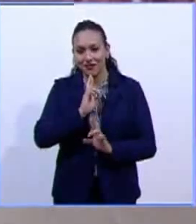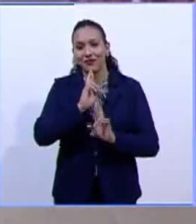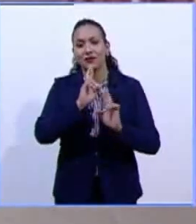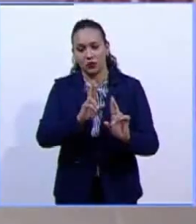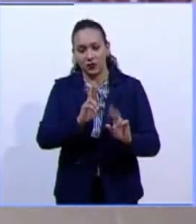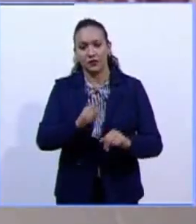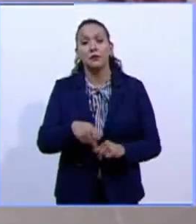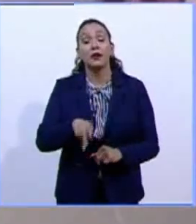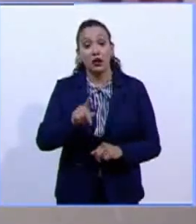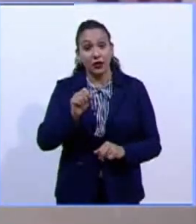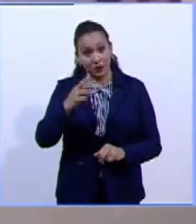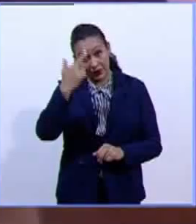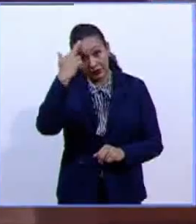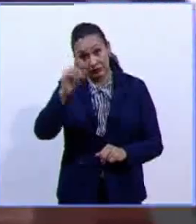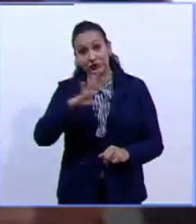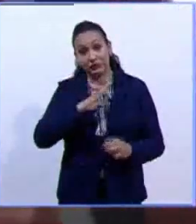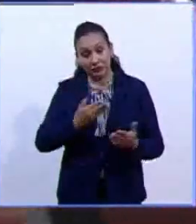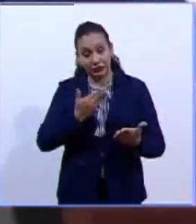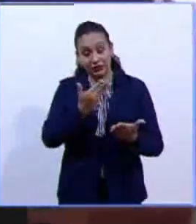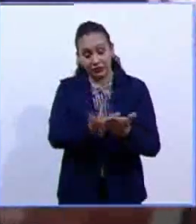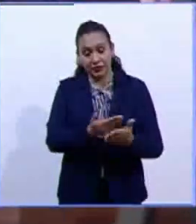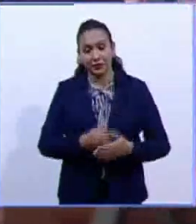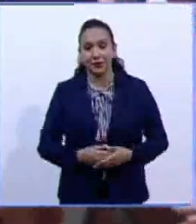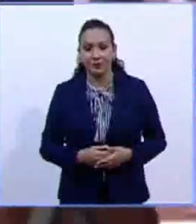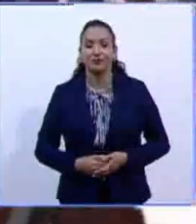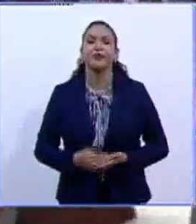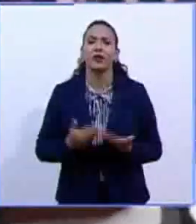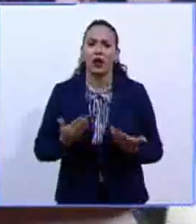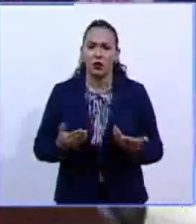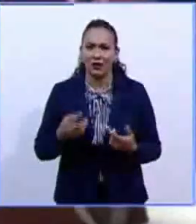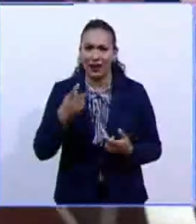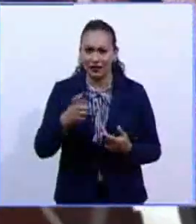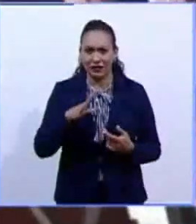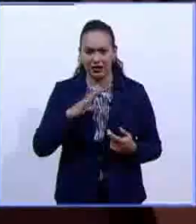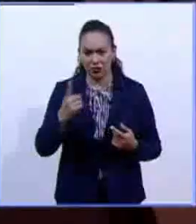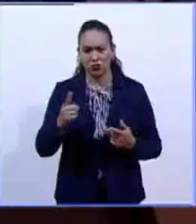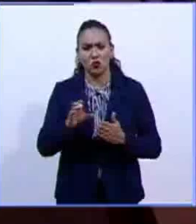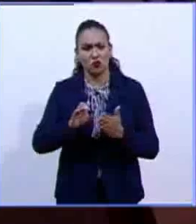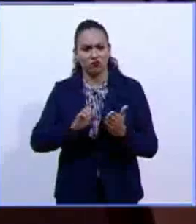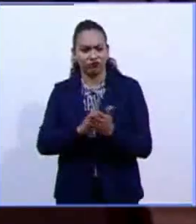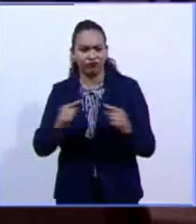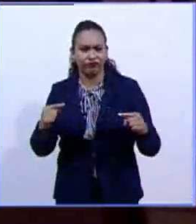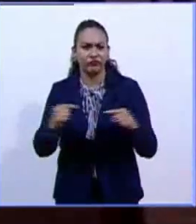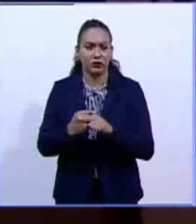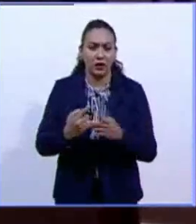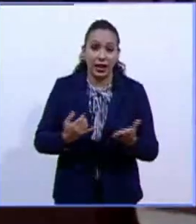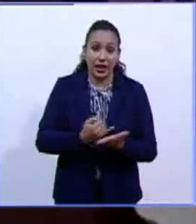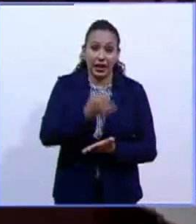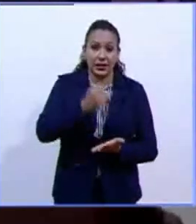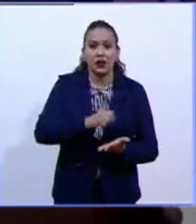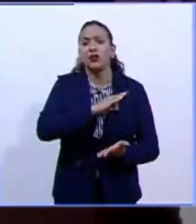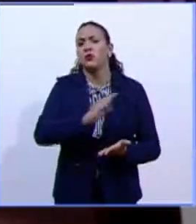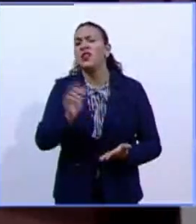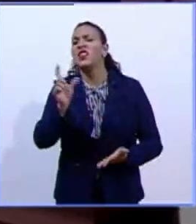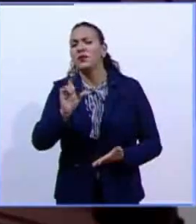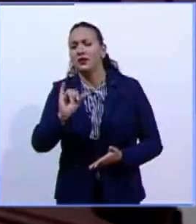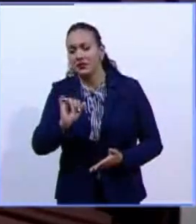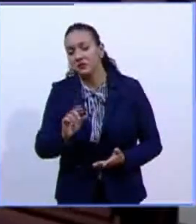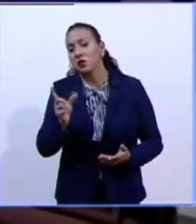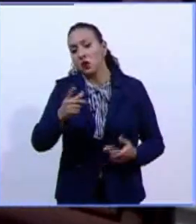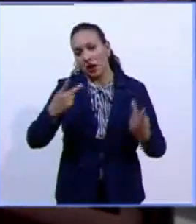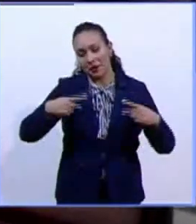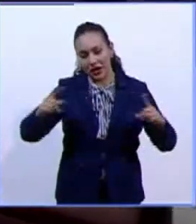los alegatos y los agravios. Al tratarse de una controversia, la sentencia solo surte efectos entre las partes